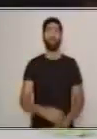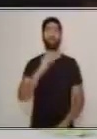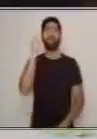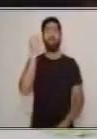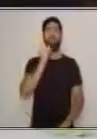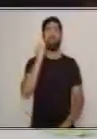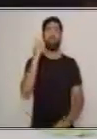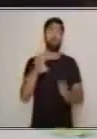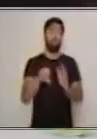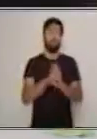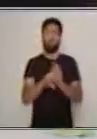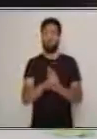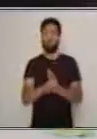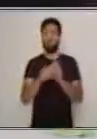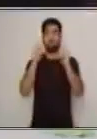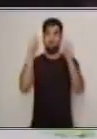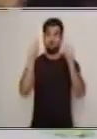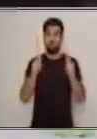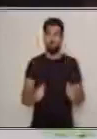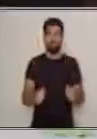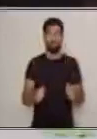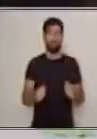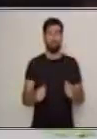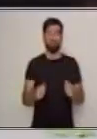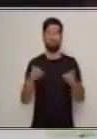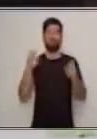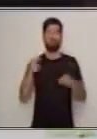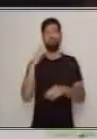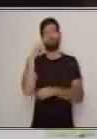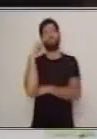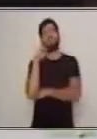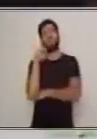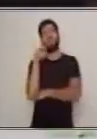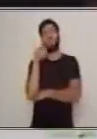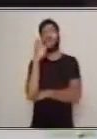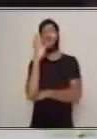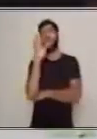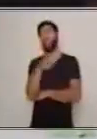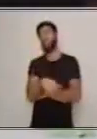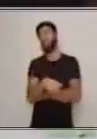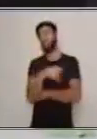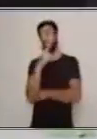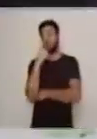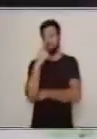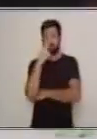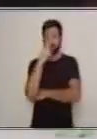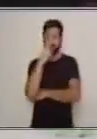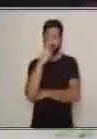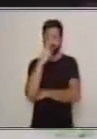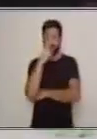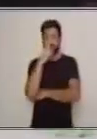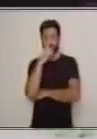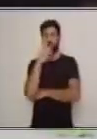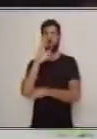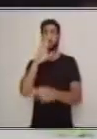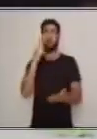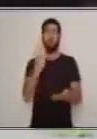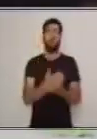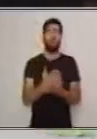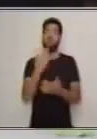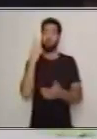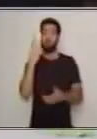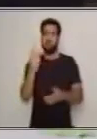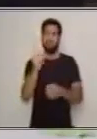si tu público pierde el interés, se va a perder la información. Entonces,